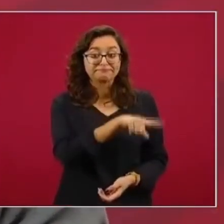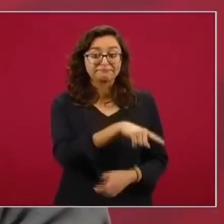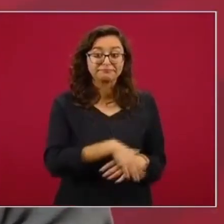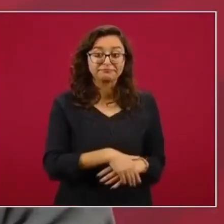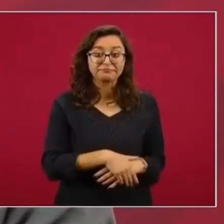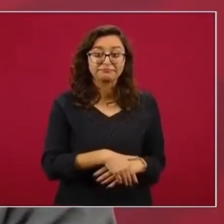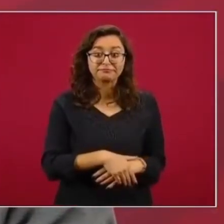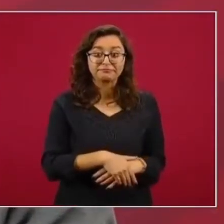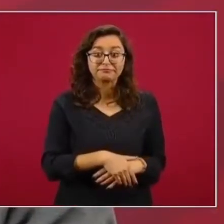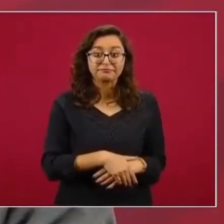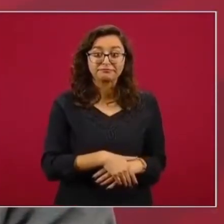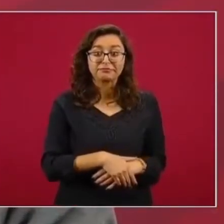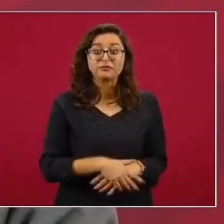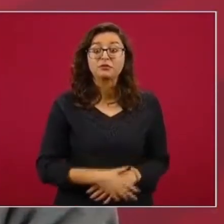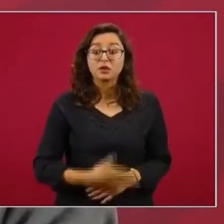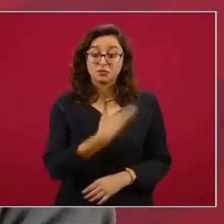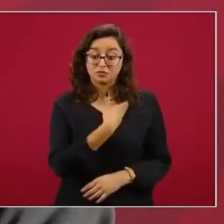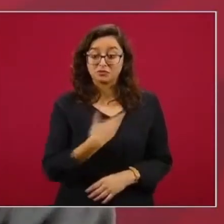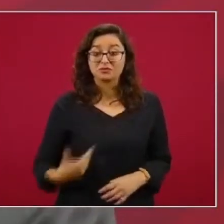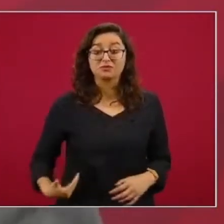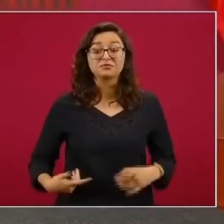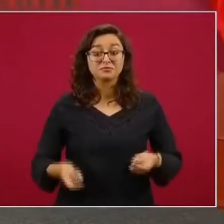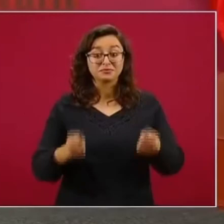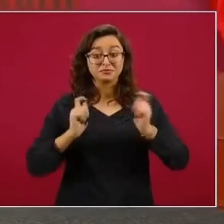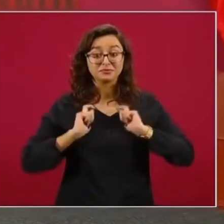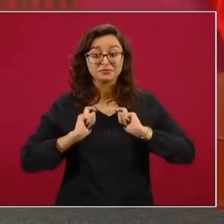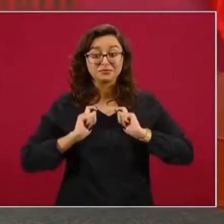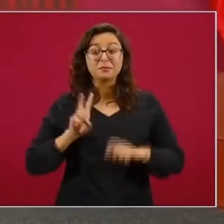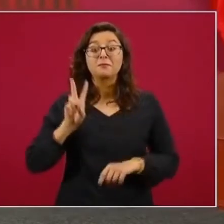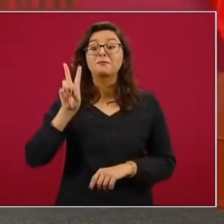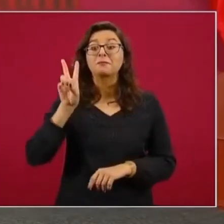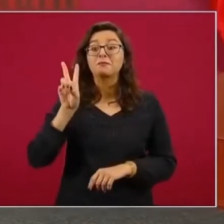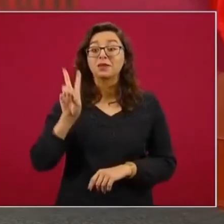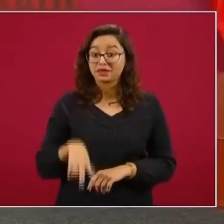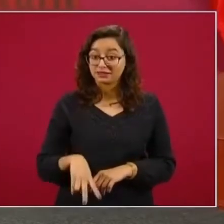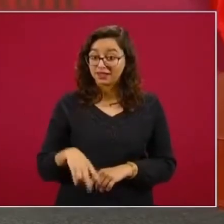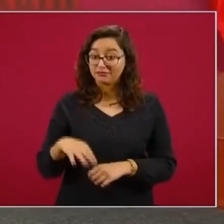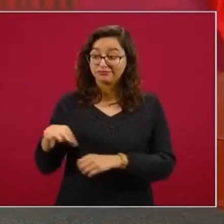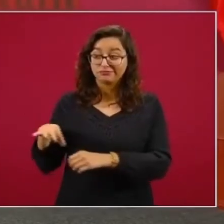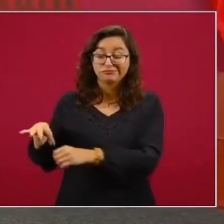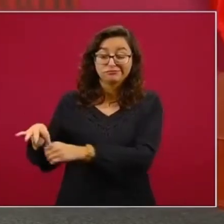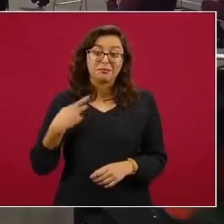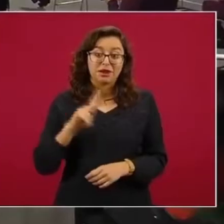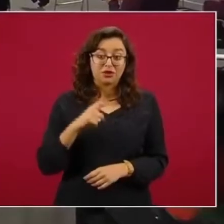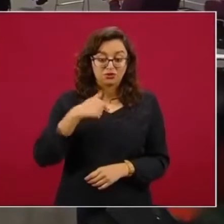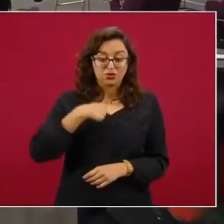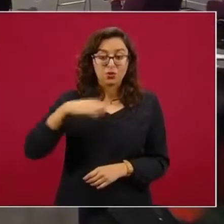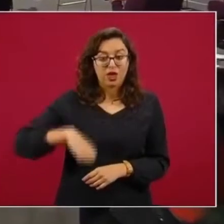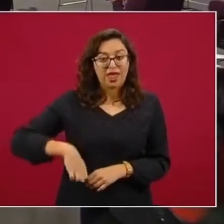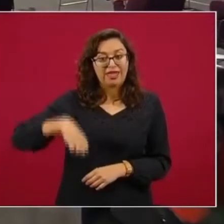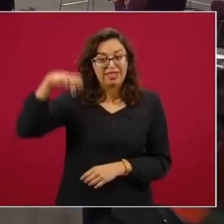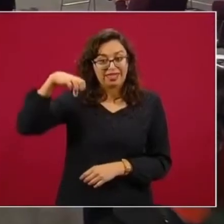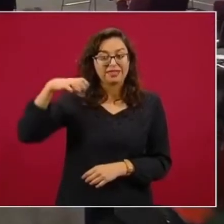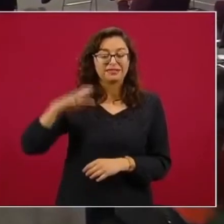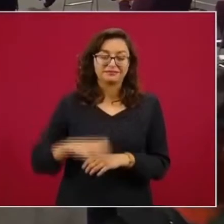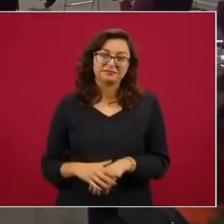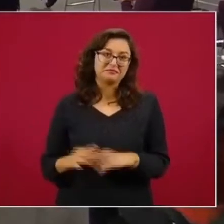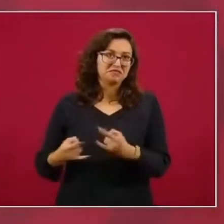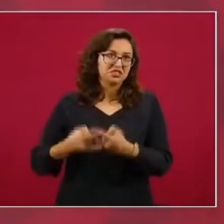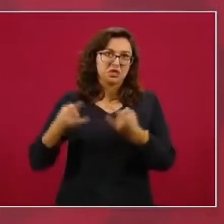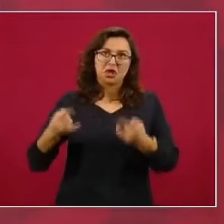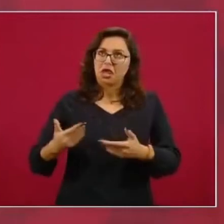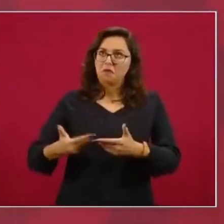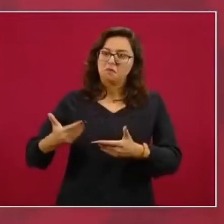sí, democráticamente, de más edad en la historia de México, pues ya tengo